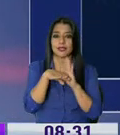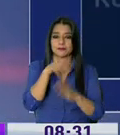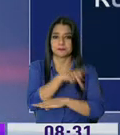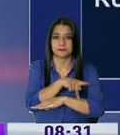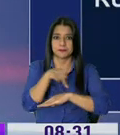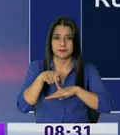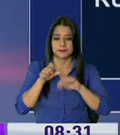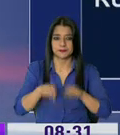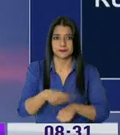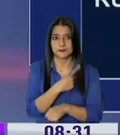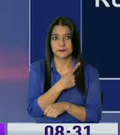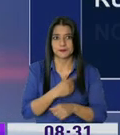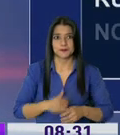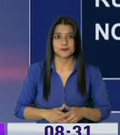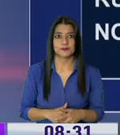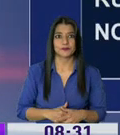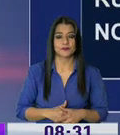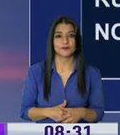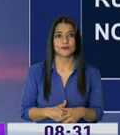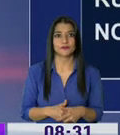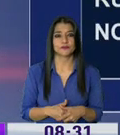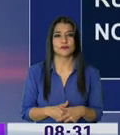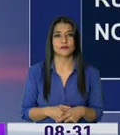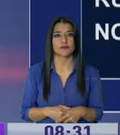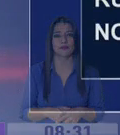cuenta corriente del Banco del Pichincha